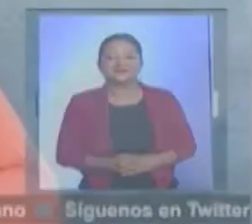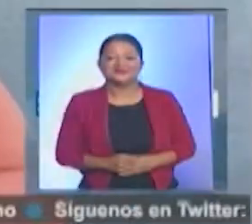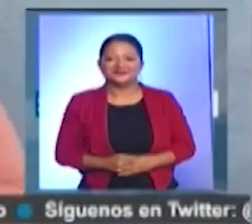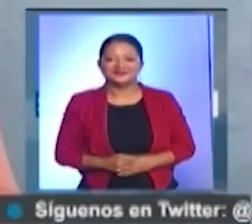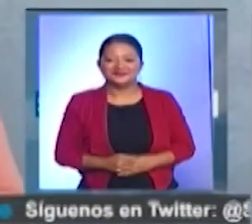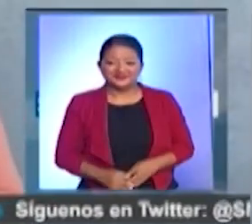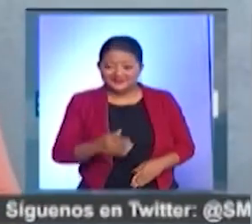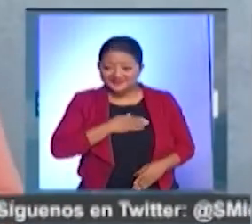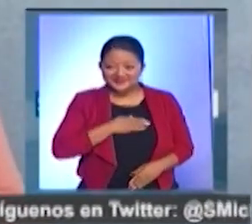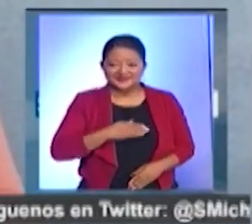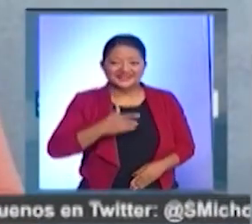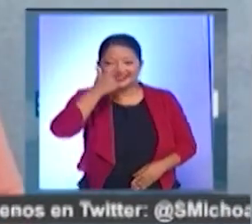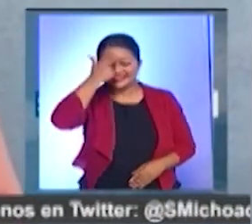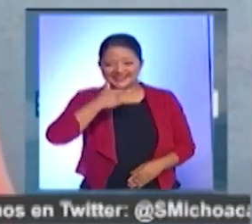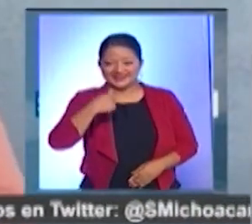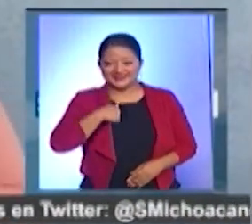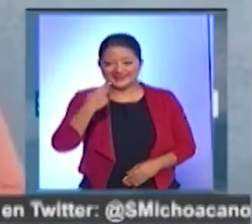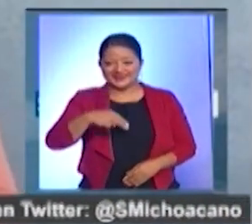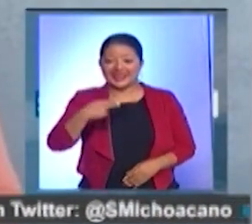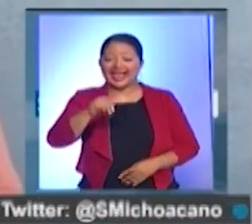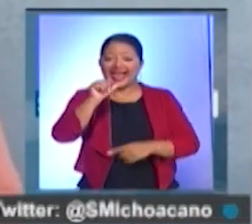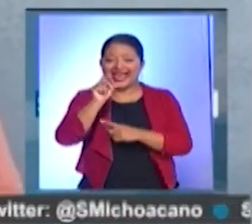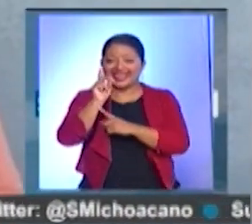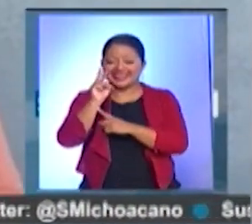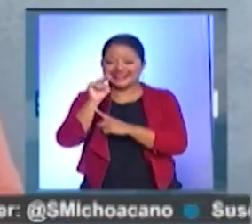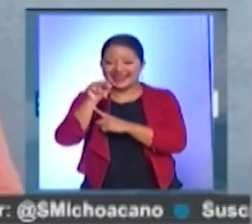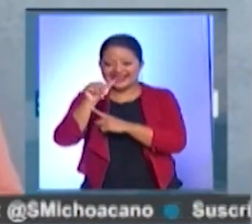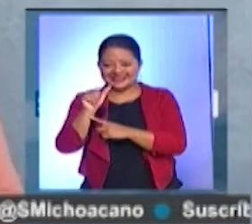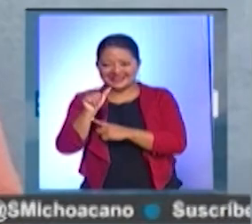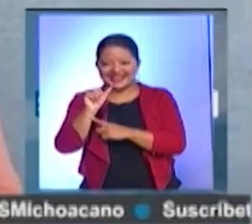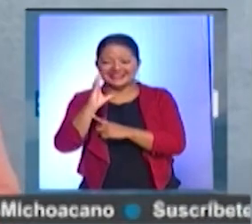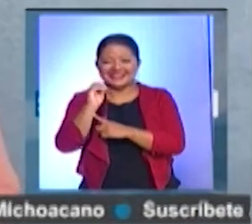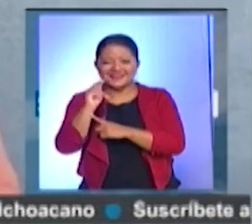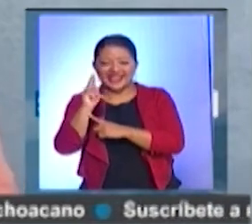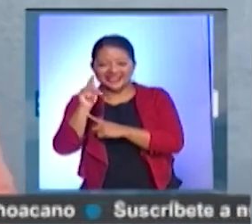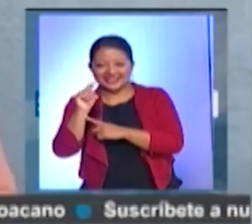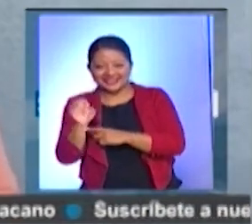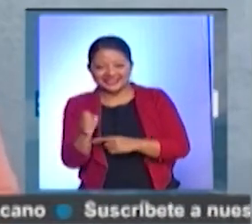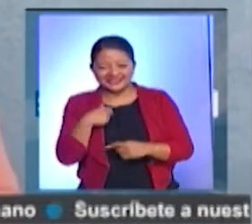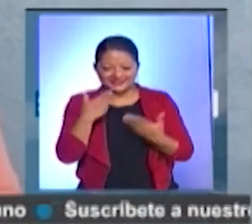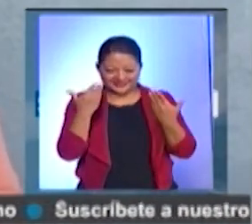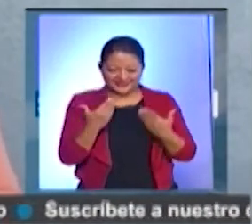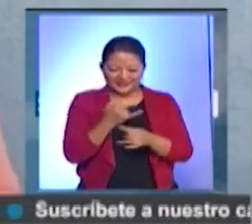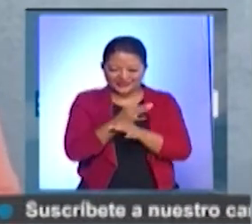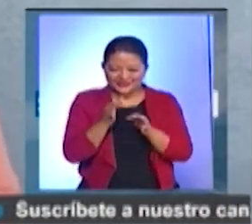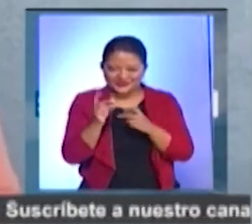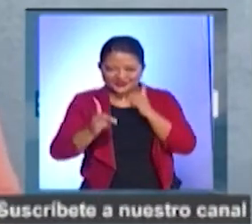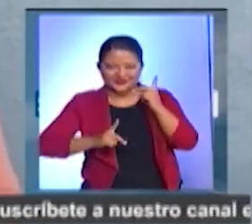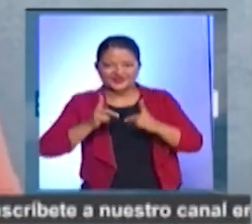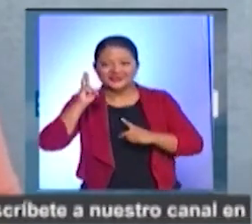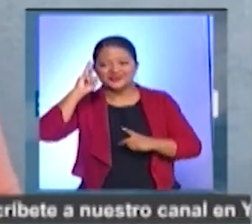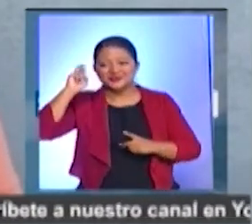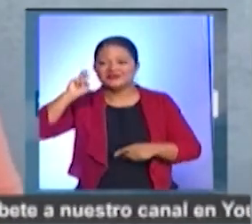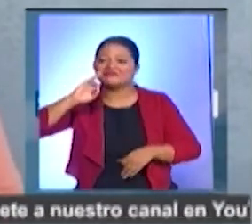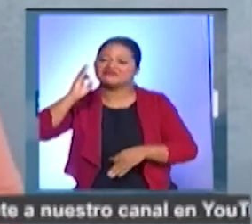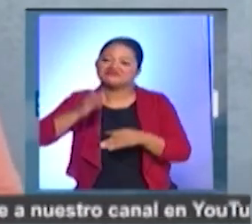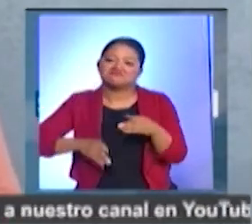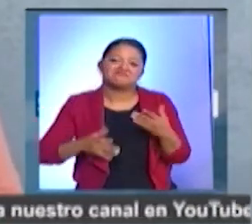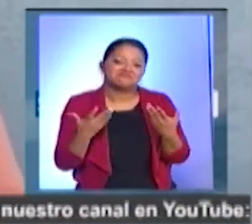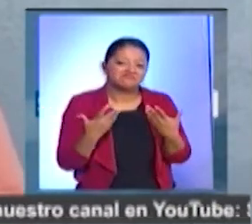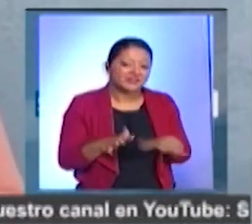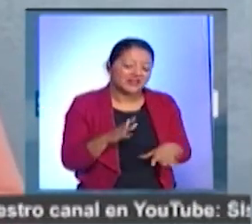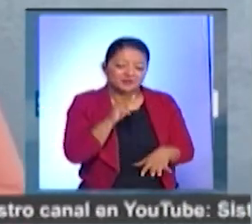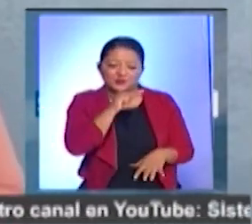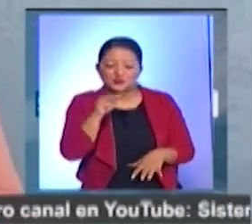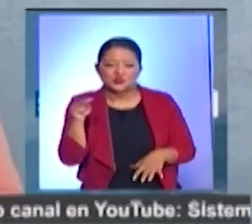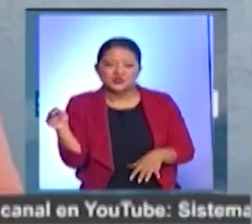muy buenas noches soy adriana cervantes con la información deportiva se terminó el sueño para el michoacano samuel molina